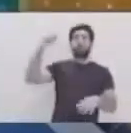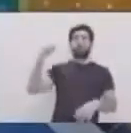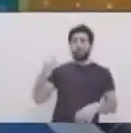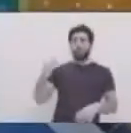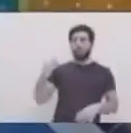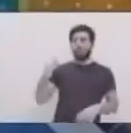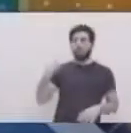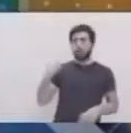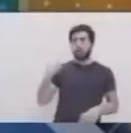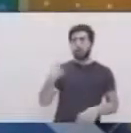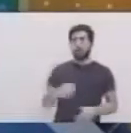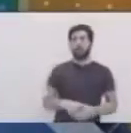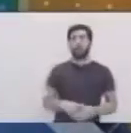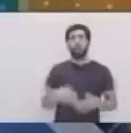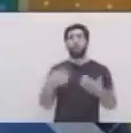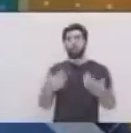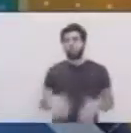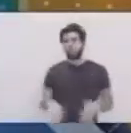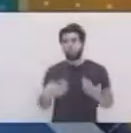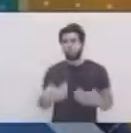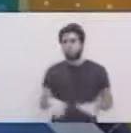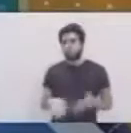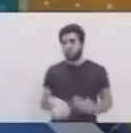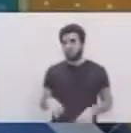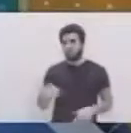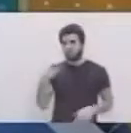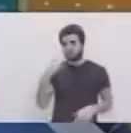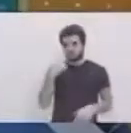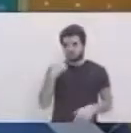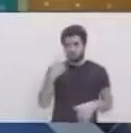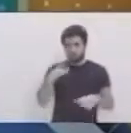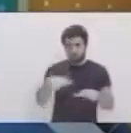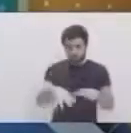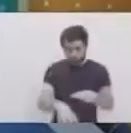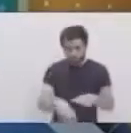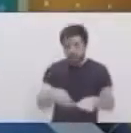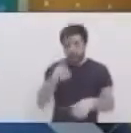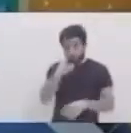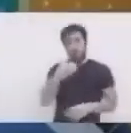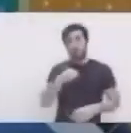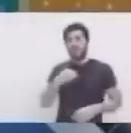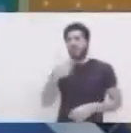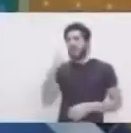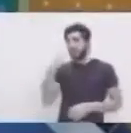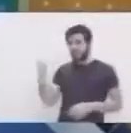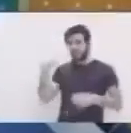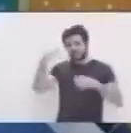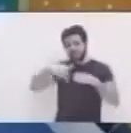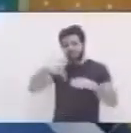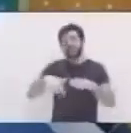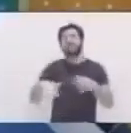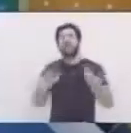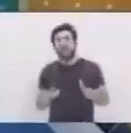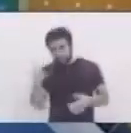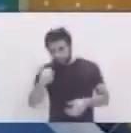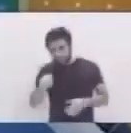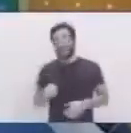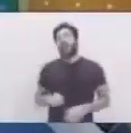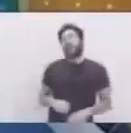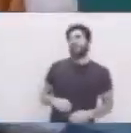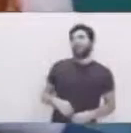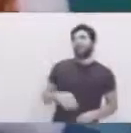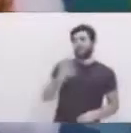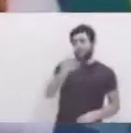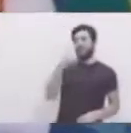bolsa mágica? ¿Lo puedo sacar? ¿Qué dicen ustedes? Sí. Sí, dicen que sí. Bueno, vamos a